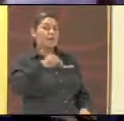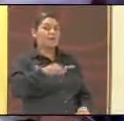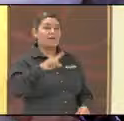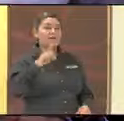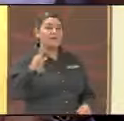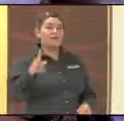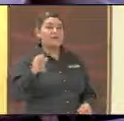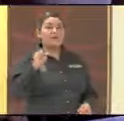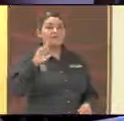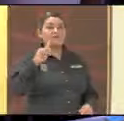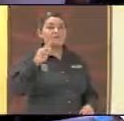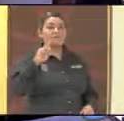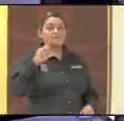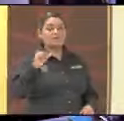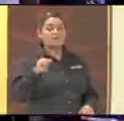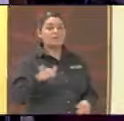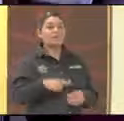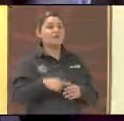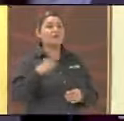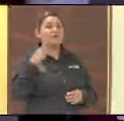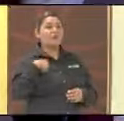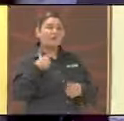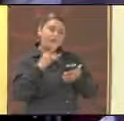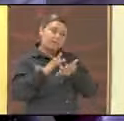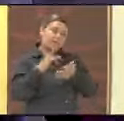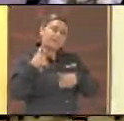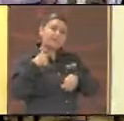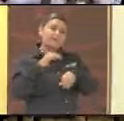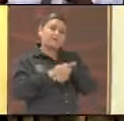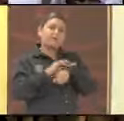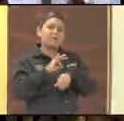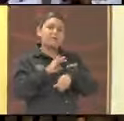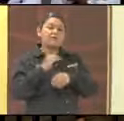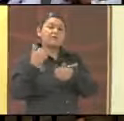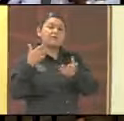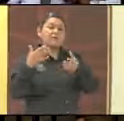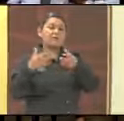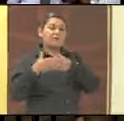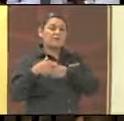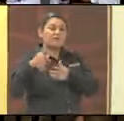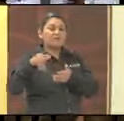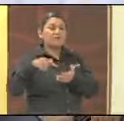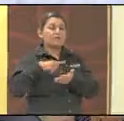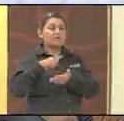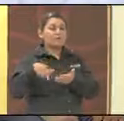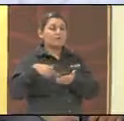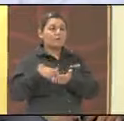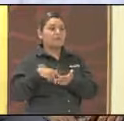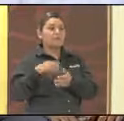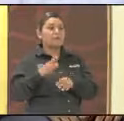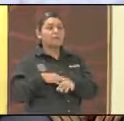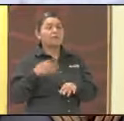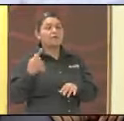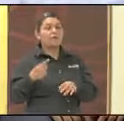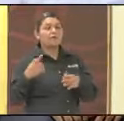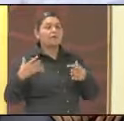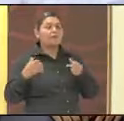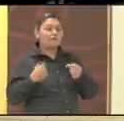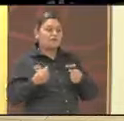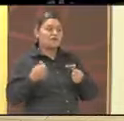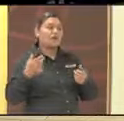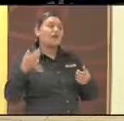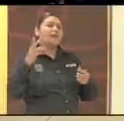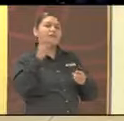Sutra. Yo le agradezco a mis amigos del Sutra que nos facilitan sus instalaciones, porque pues están muy confortables, con